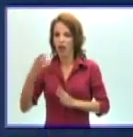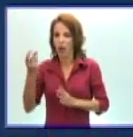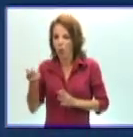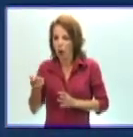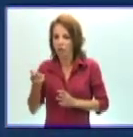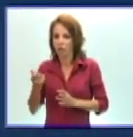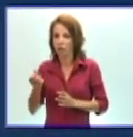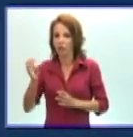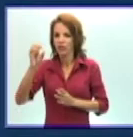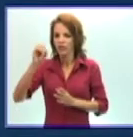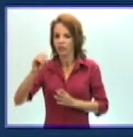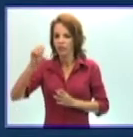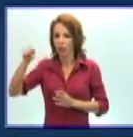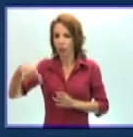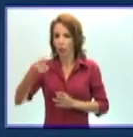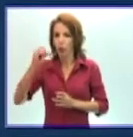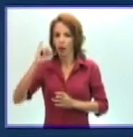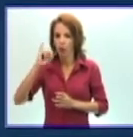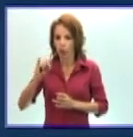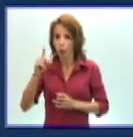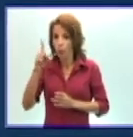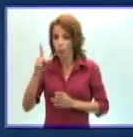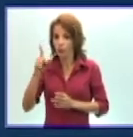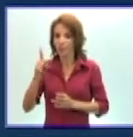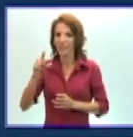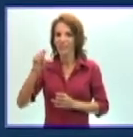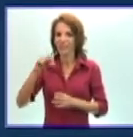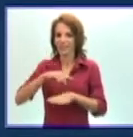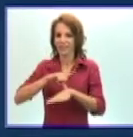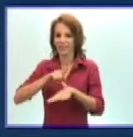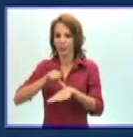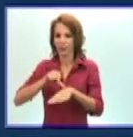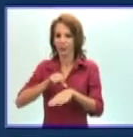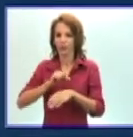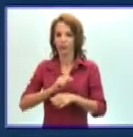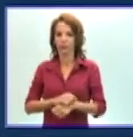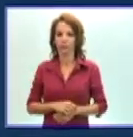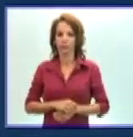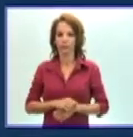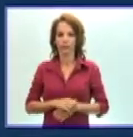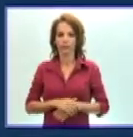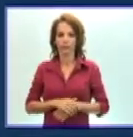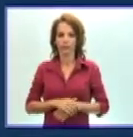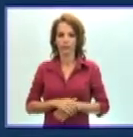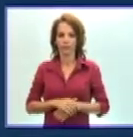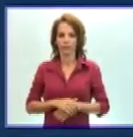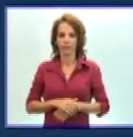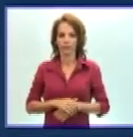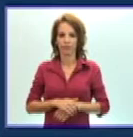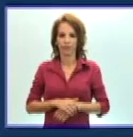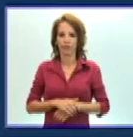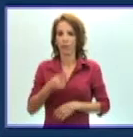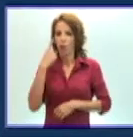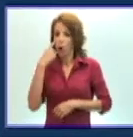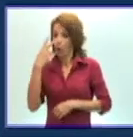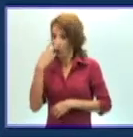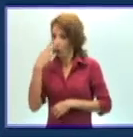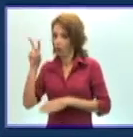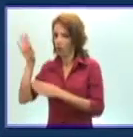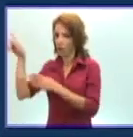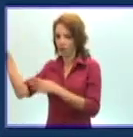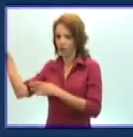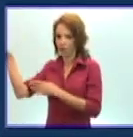esa es la menor división del instrumento. Vamos a realizar ahora esta medición. Observe.